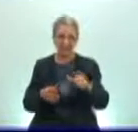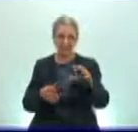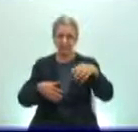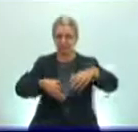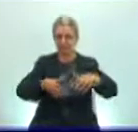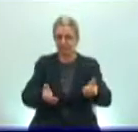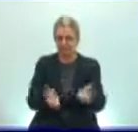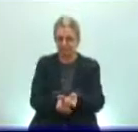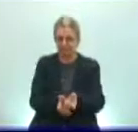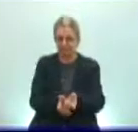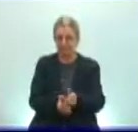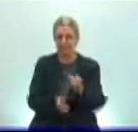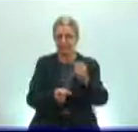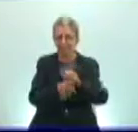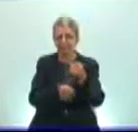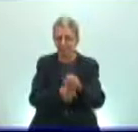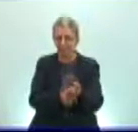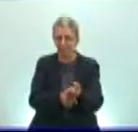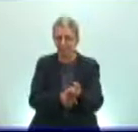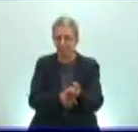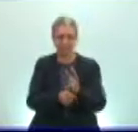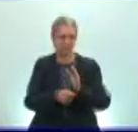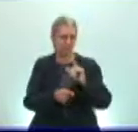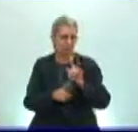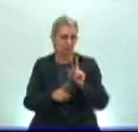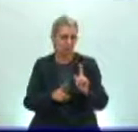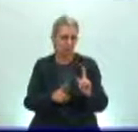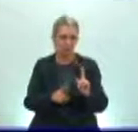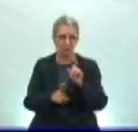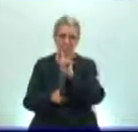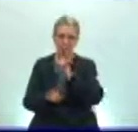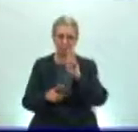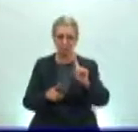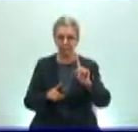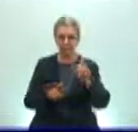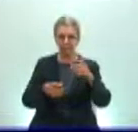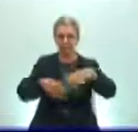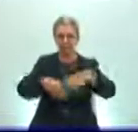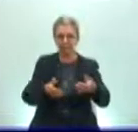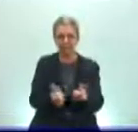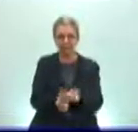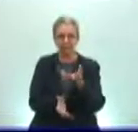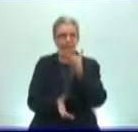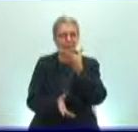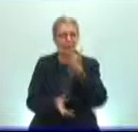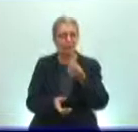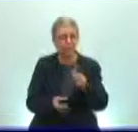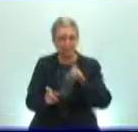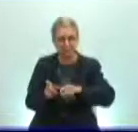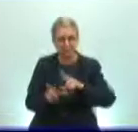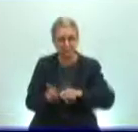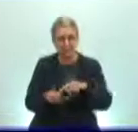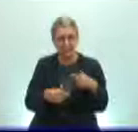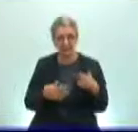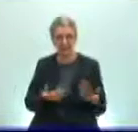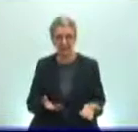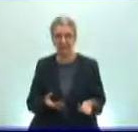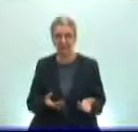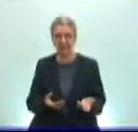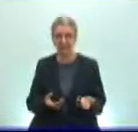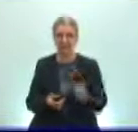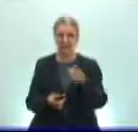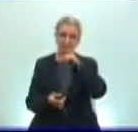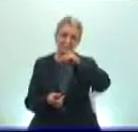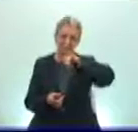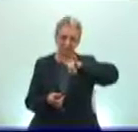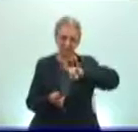17 años sin reunirse, el 11º Congreso del Komsomol, y precisamente, como habíamos analizado, el